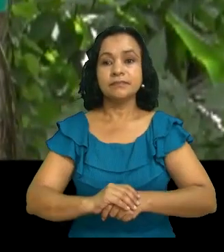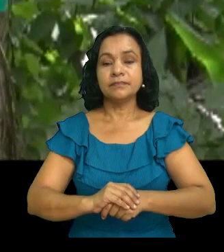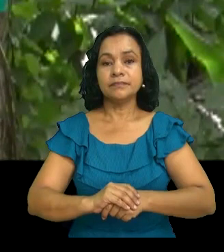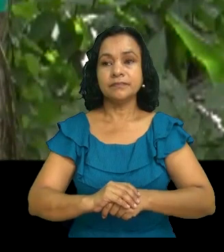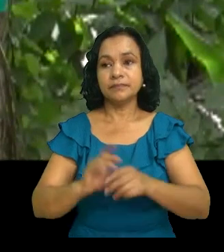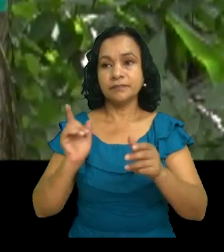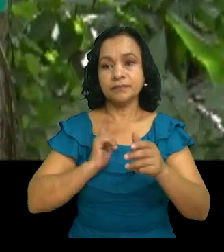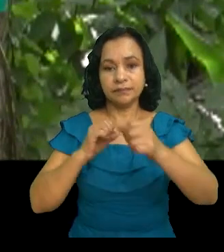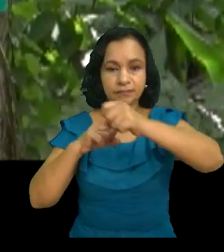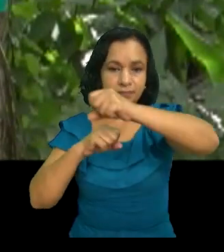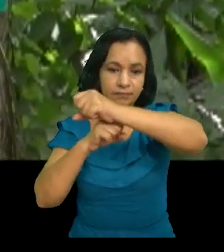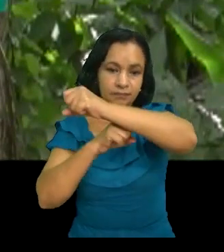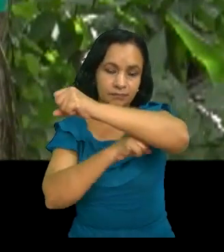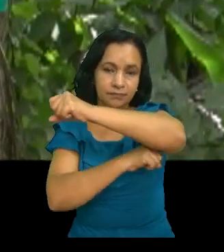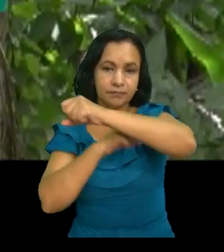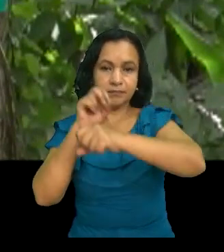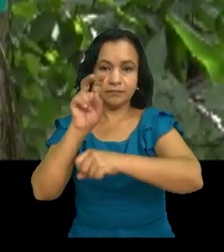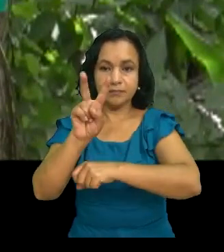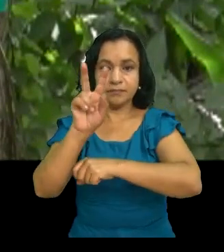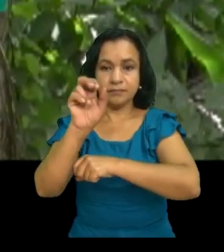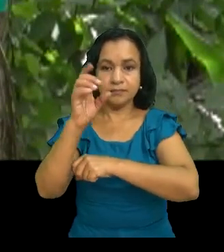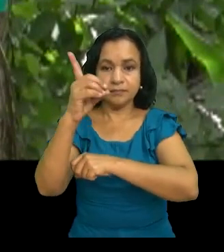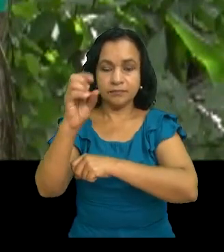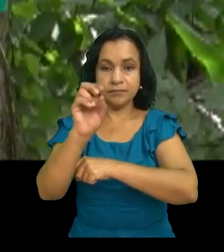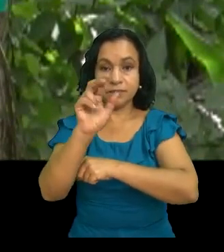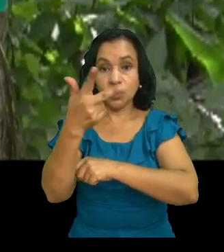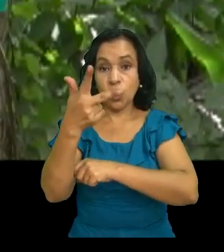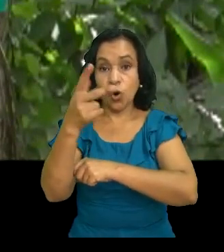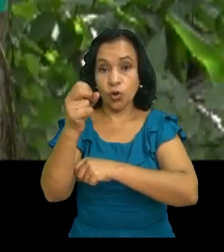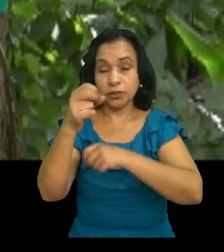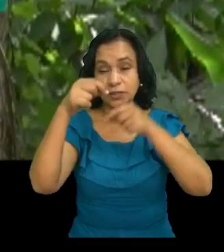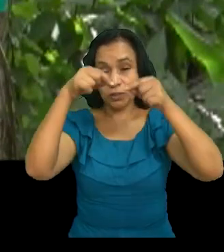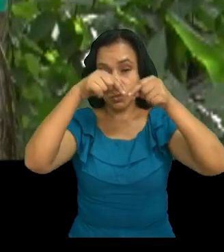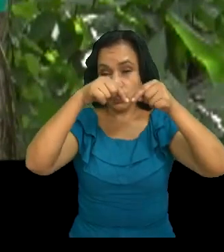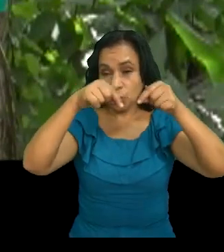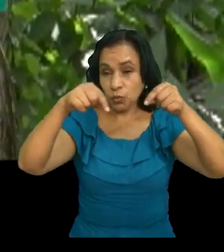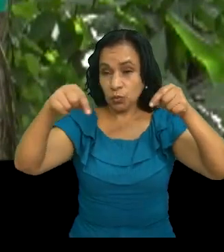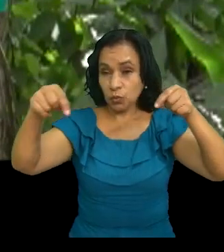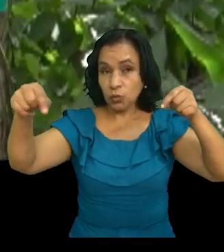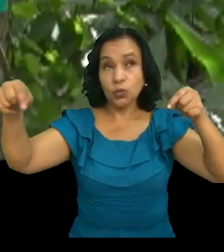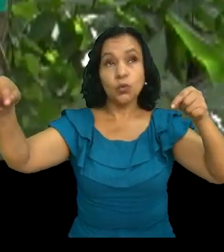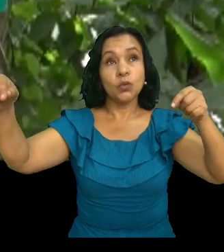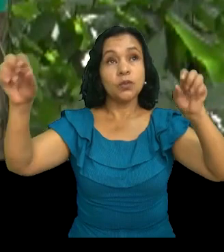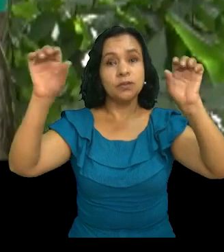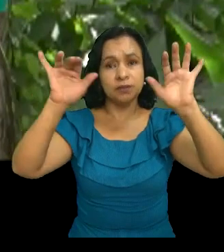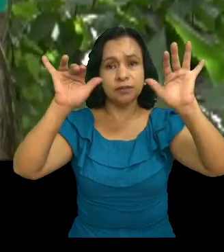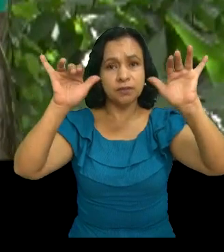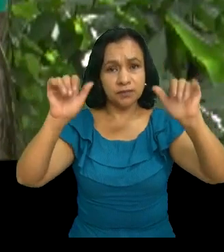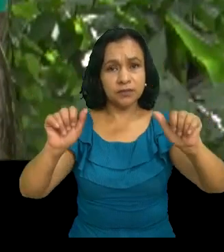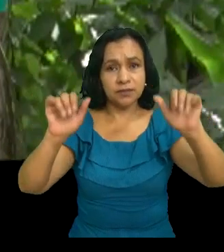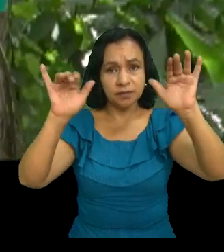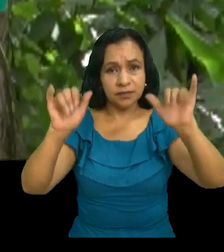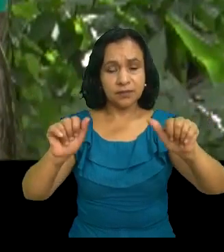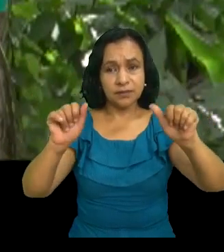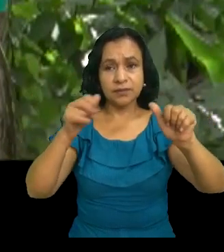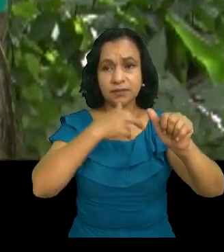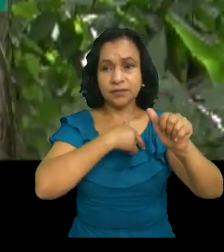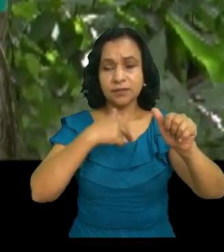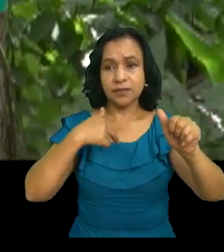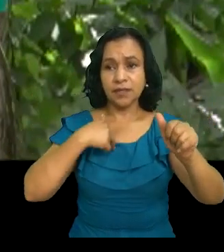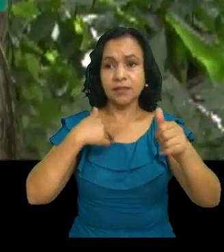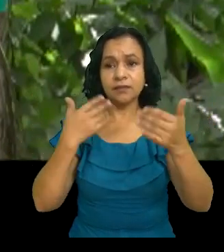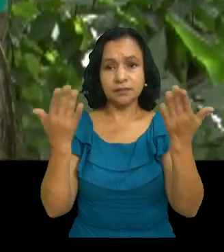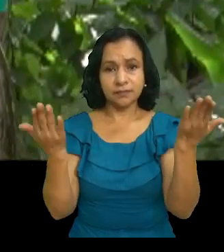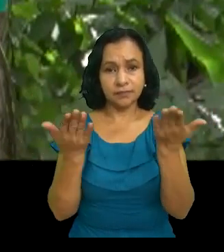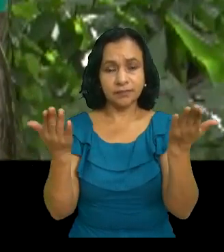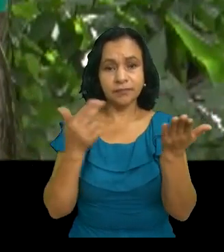Incluye el puente Vado Las Vegas, que es un puente de 80 metros de longitud. Ahí ya están en operaciones. Son obras que